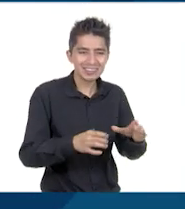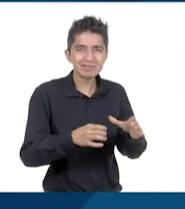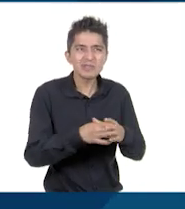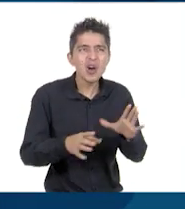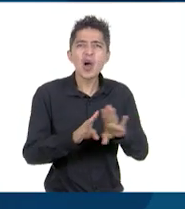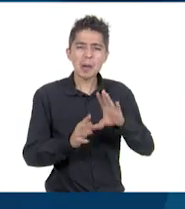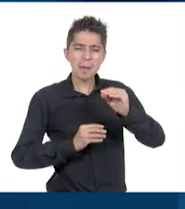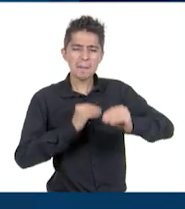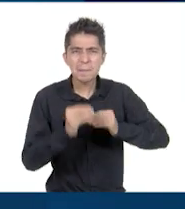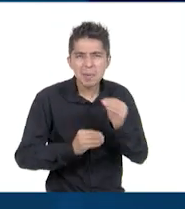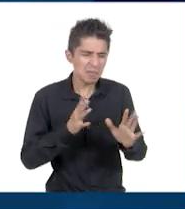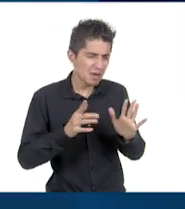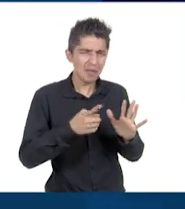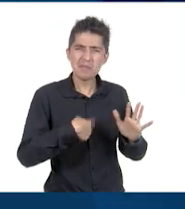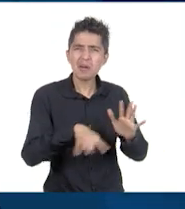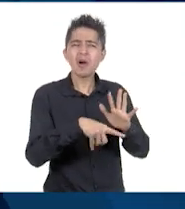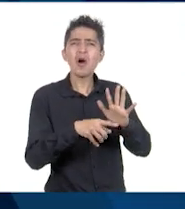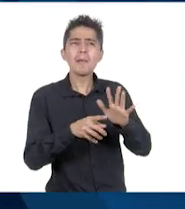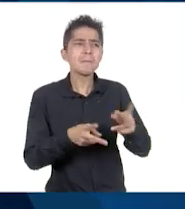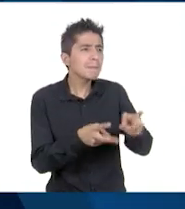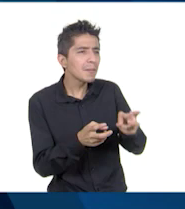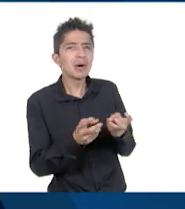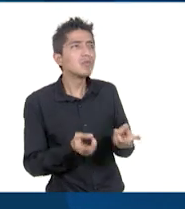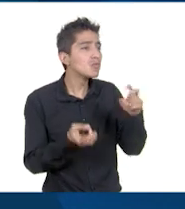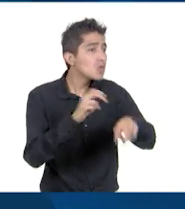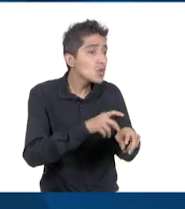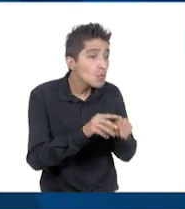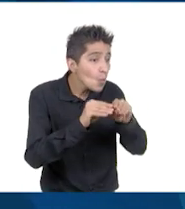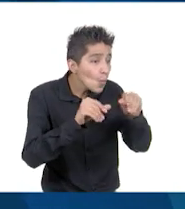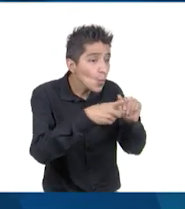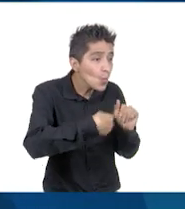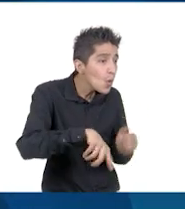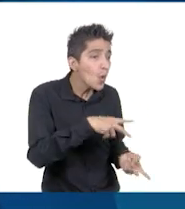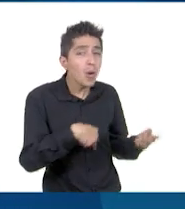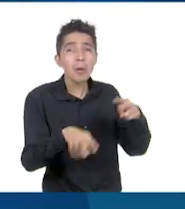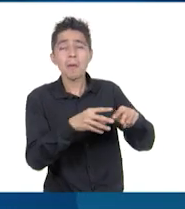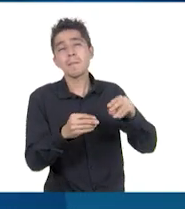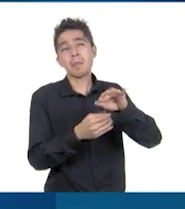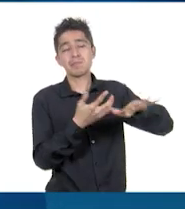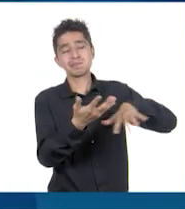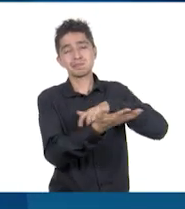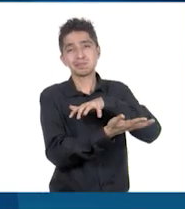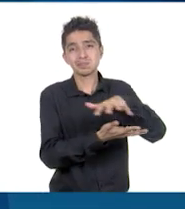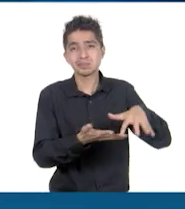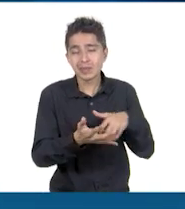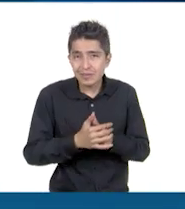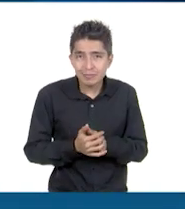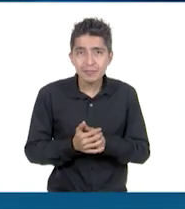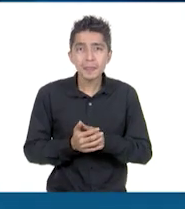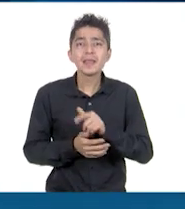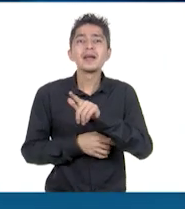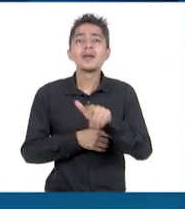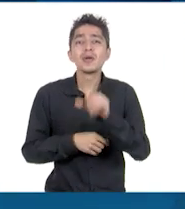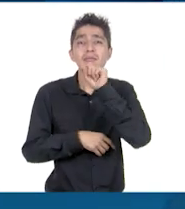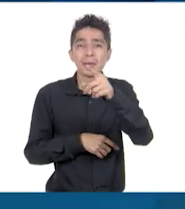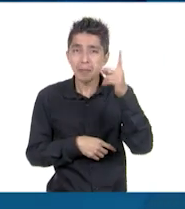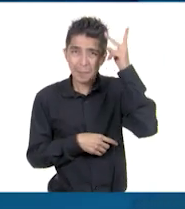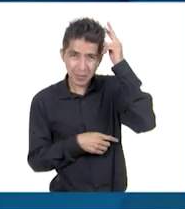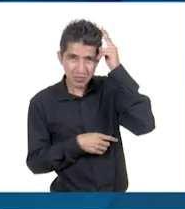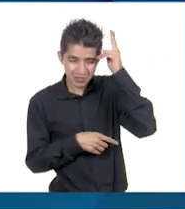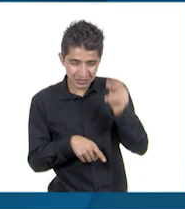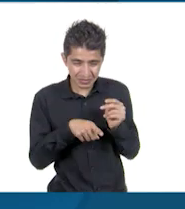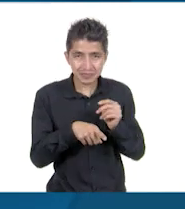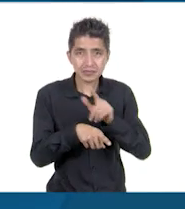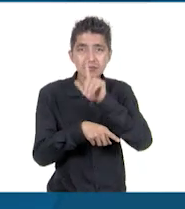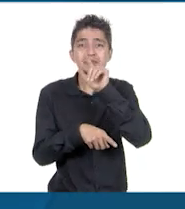de saqueadores que asolaban caminos y poblados aislados. También debió atajar la insurrección de Porfirio Díaz y